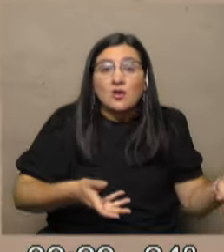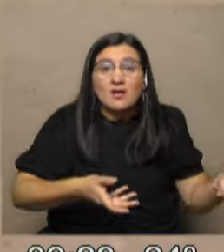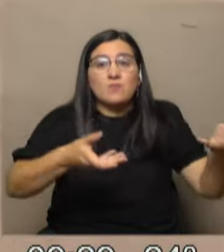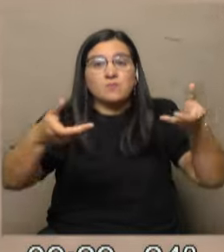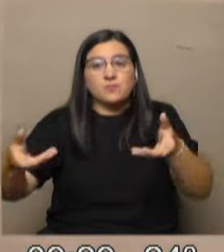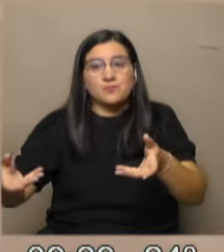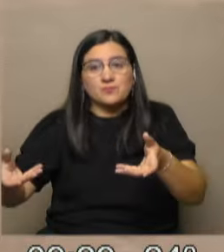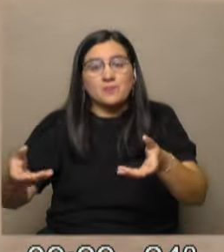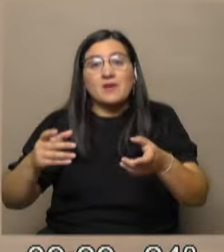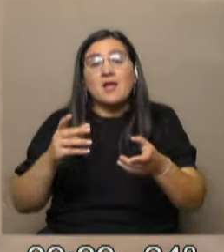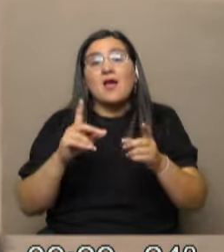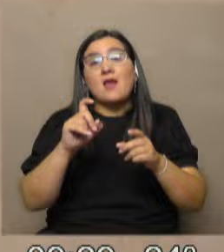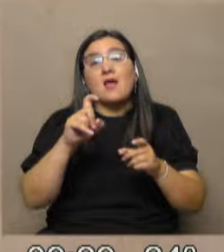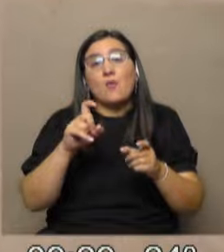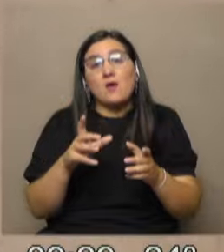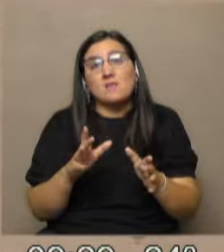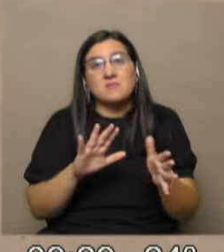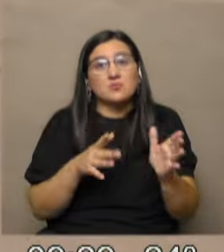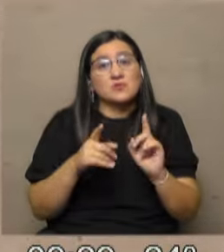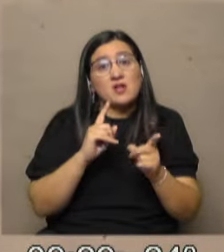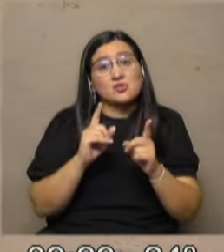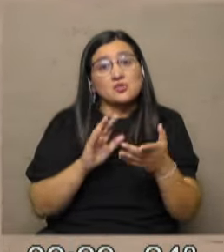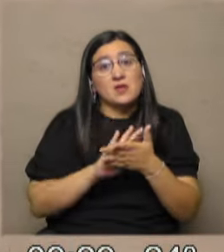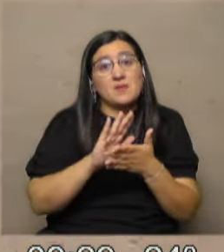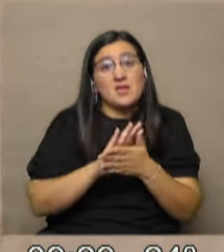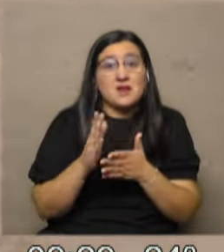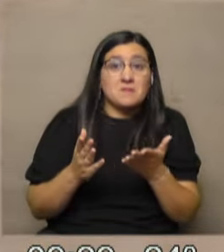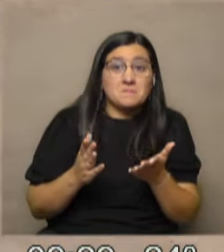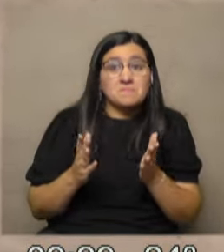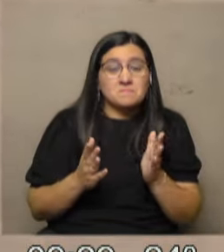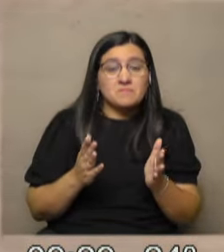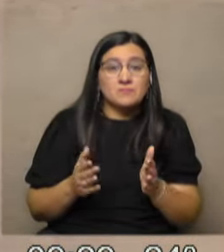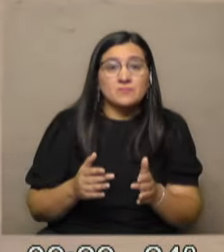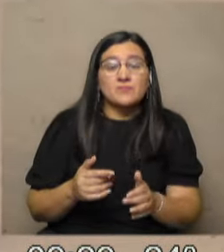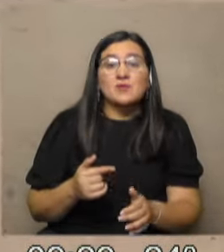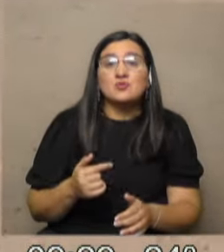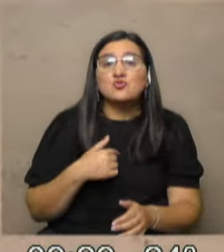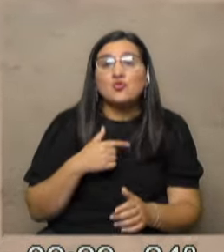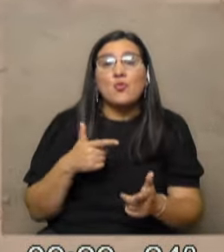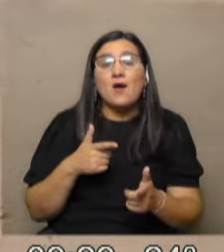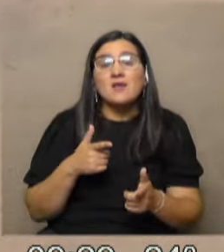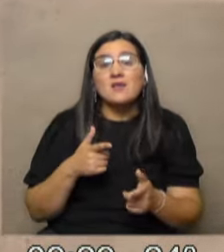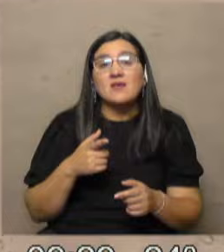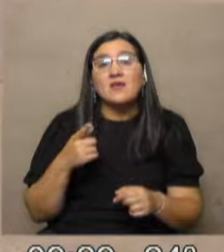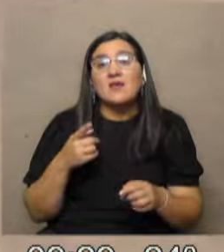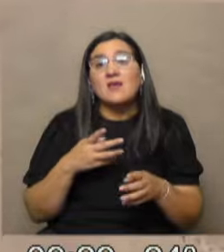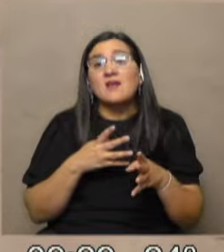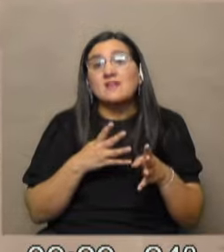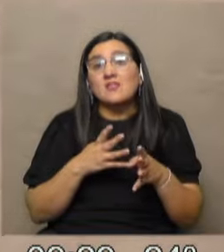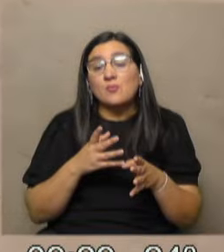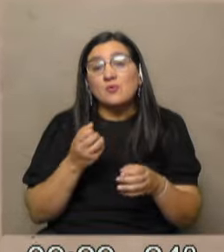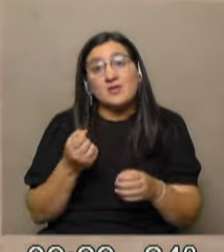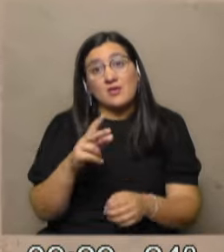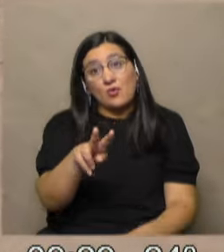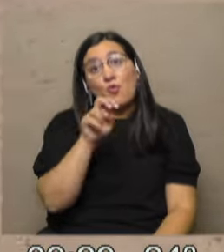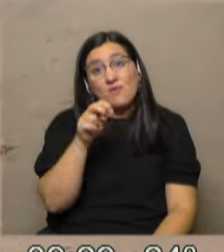más de las 11 de la mañana, ¿no? Me imagino. Pero viste que ahí... Pero bueno, yo no te reto a eso, JP, porque viste, ya dijo que cobran